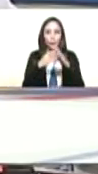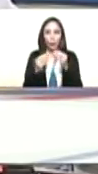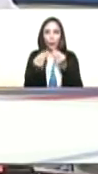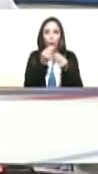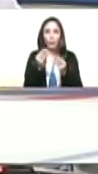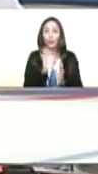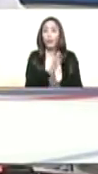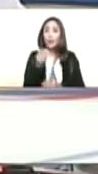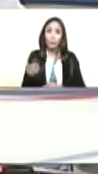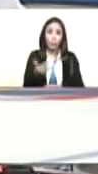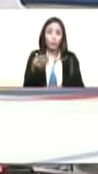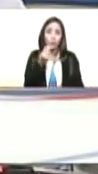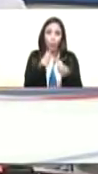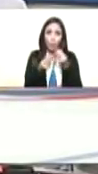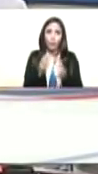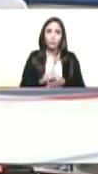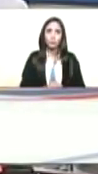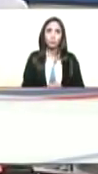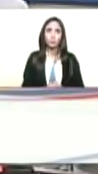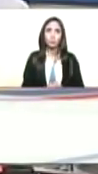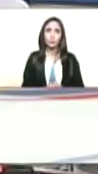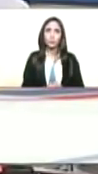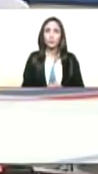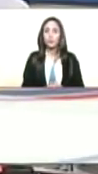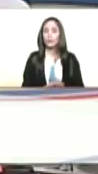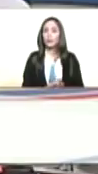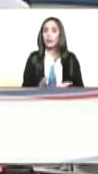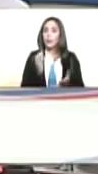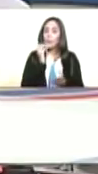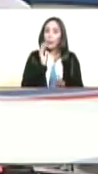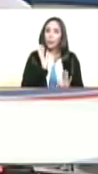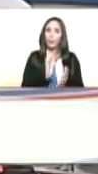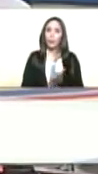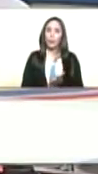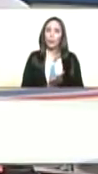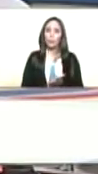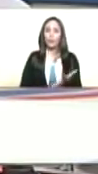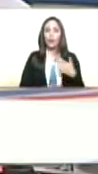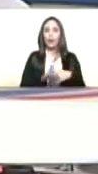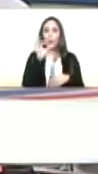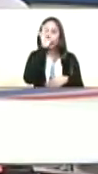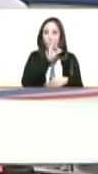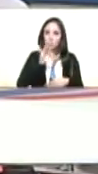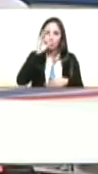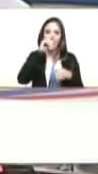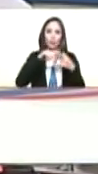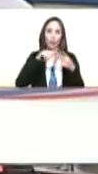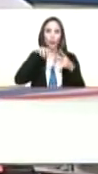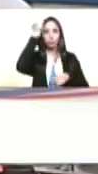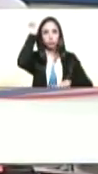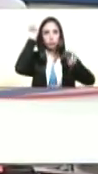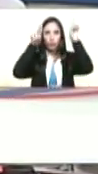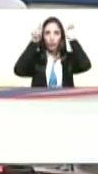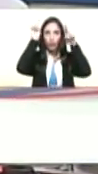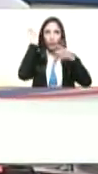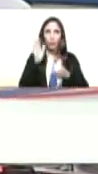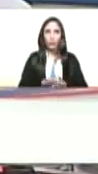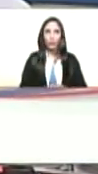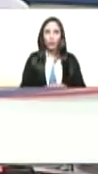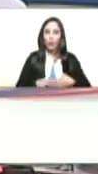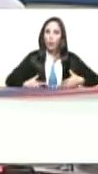dieta del venezolano. Entonces vamos a dar un impulso en proteína animal en cerdo, conejo,